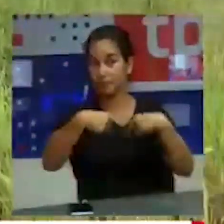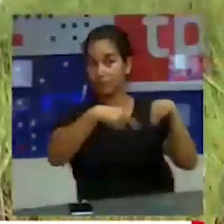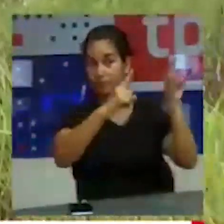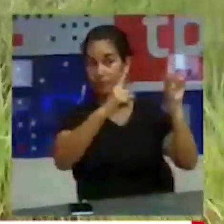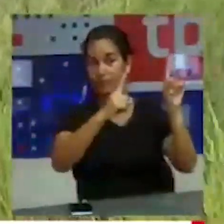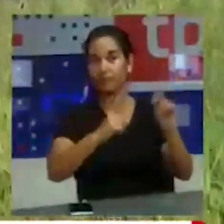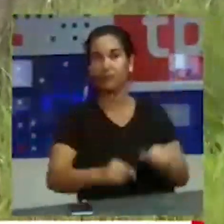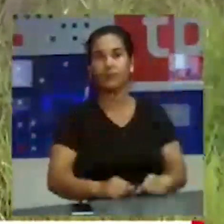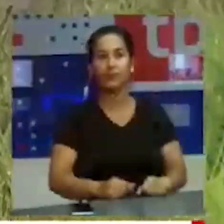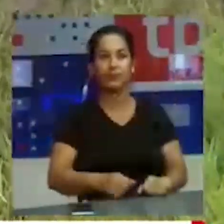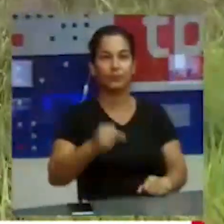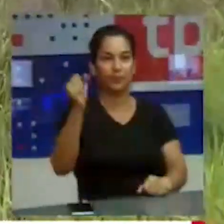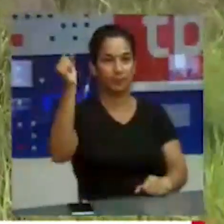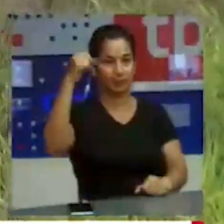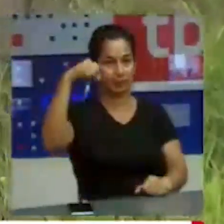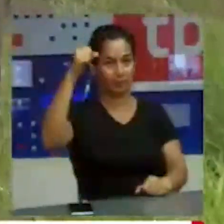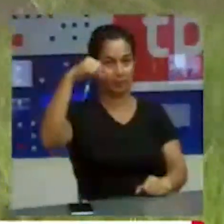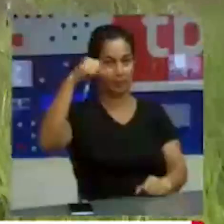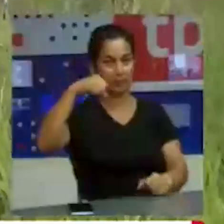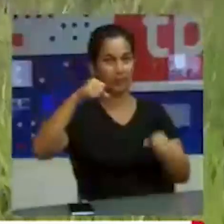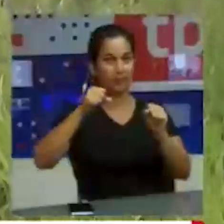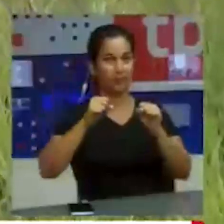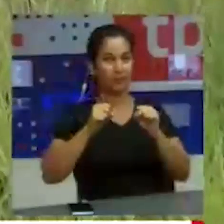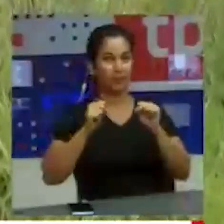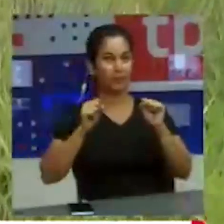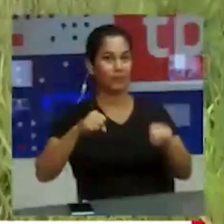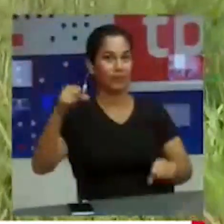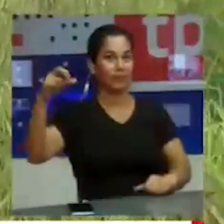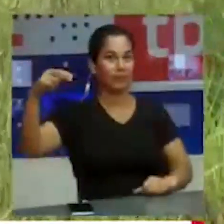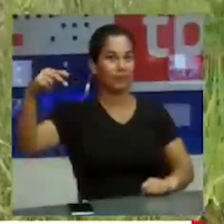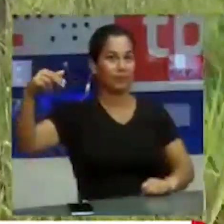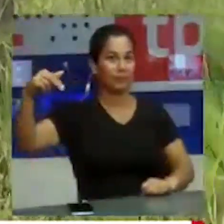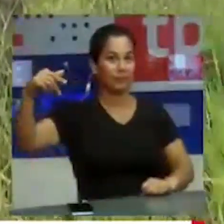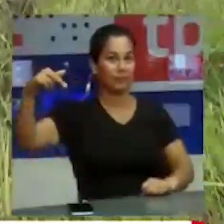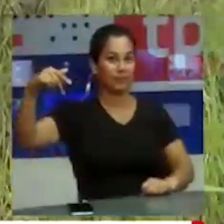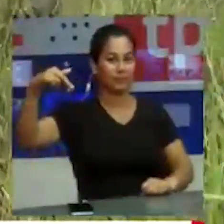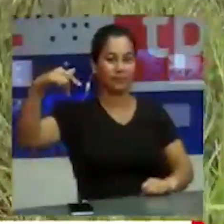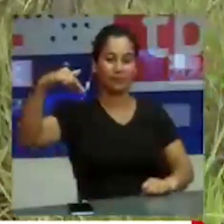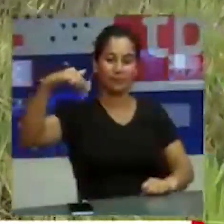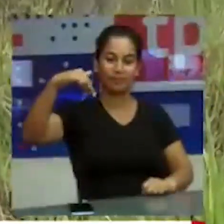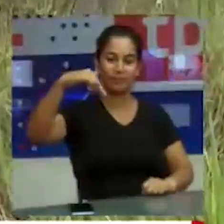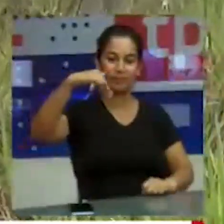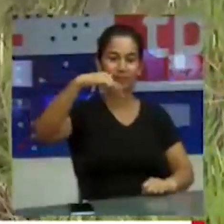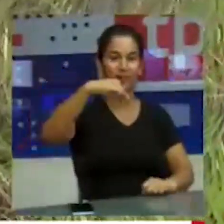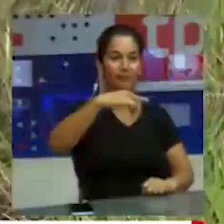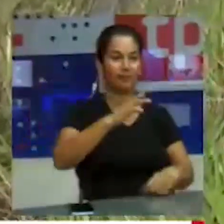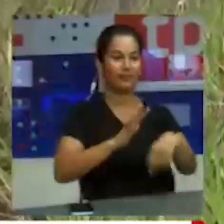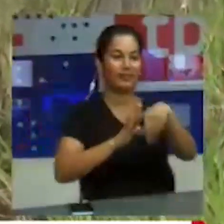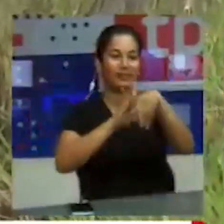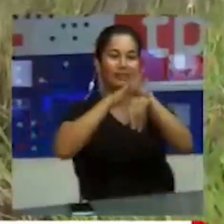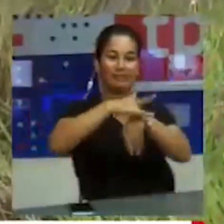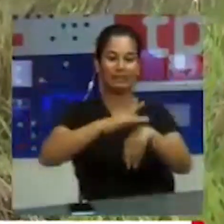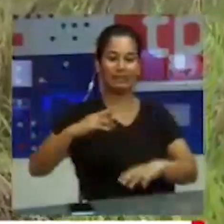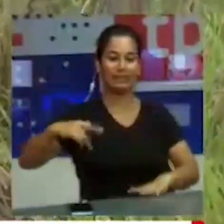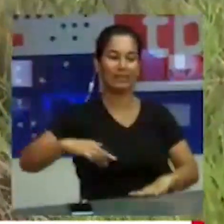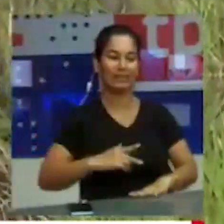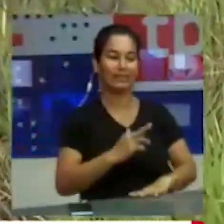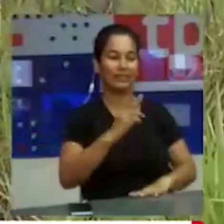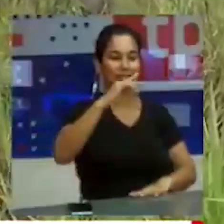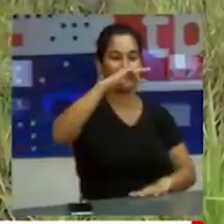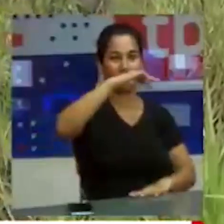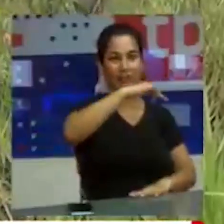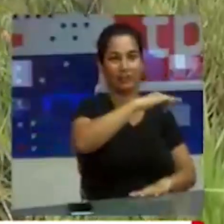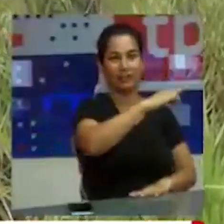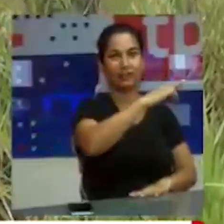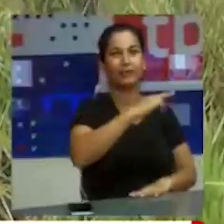Como estamos viendo, pues nada, solamente caminar, ¿no? Venimos desde Cacique, desde muy temprano, para hacer la compra. Bueno, ahora con el